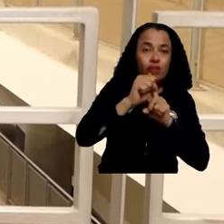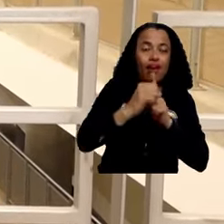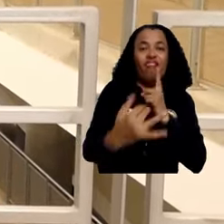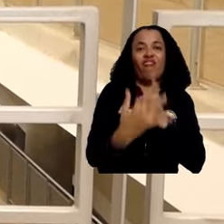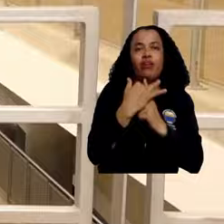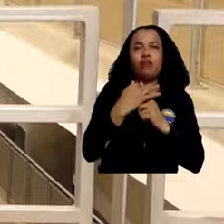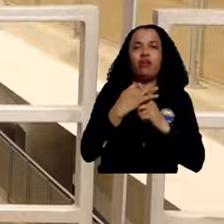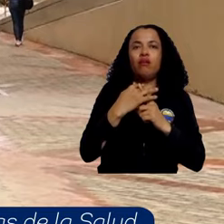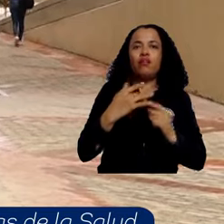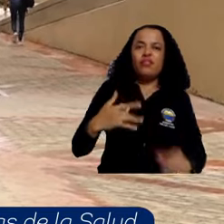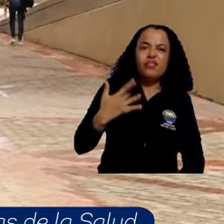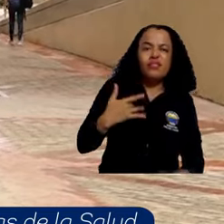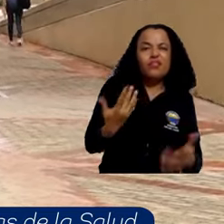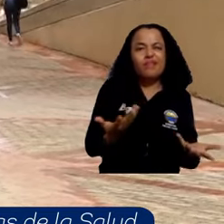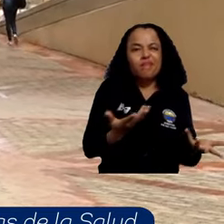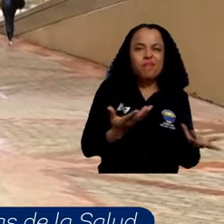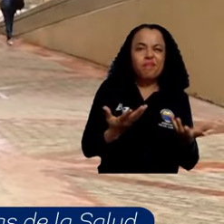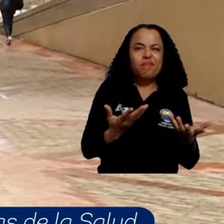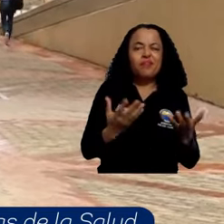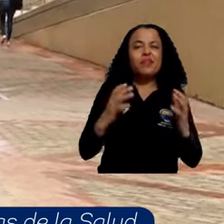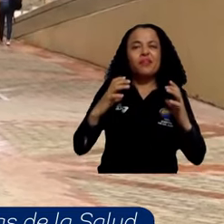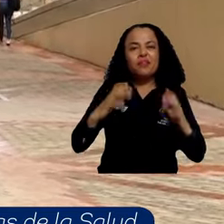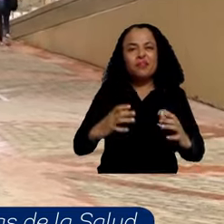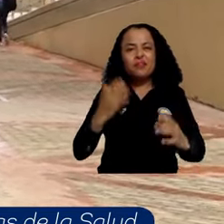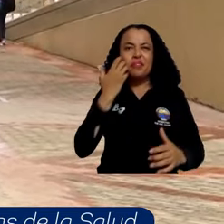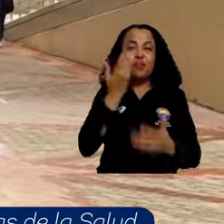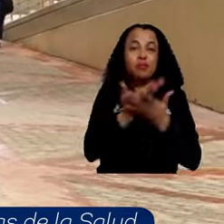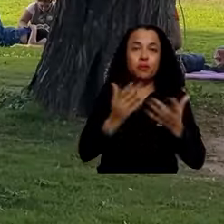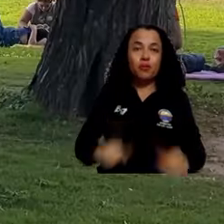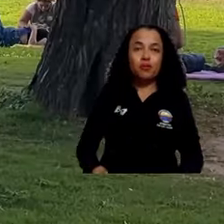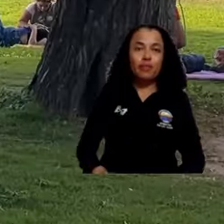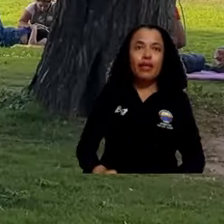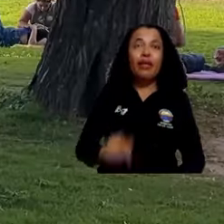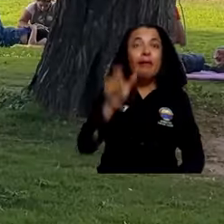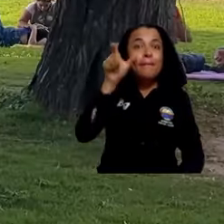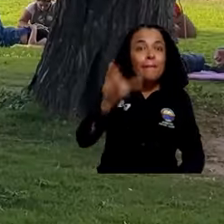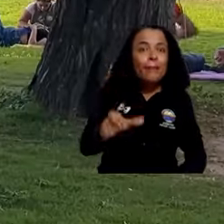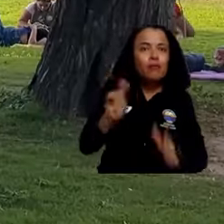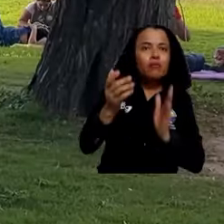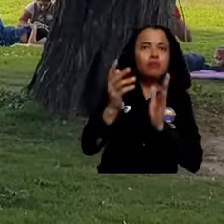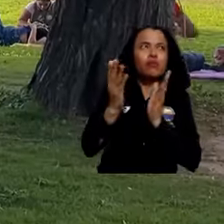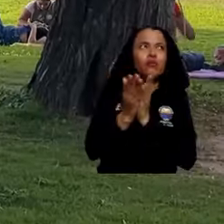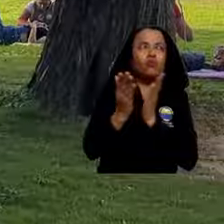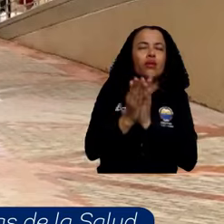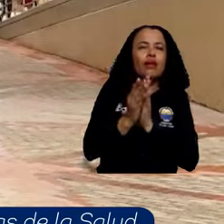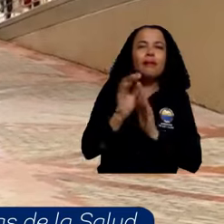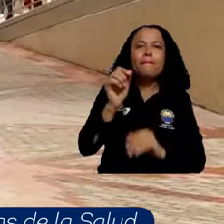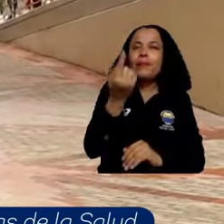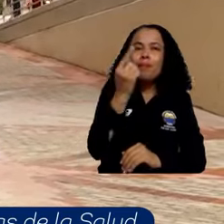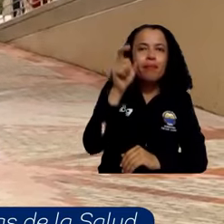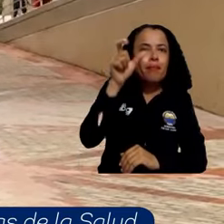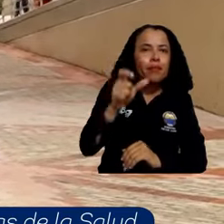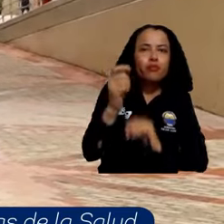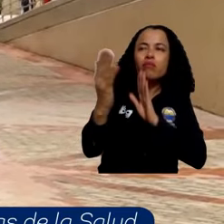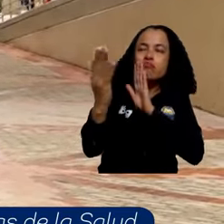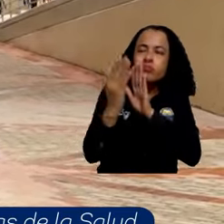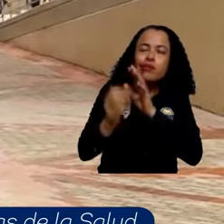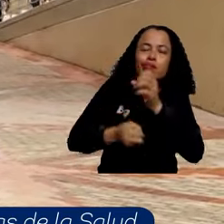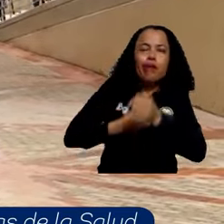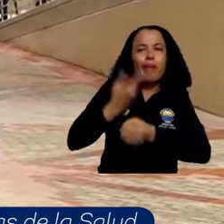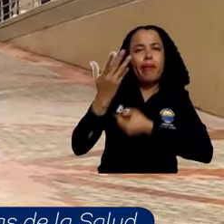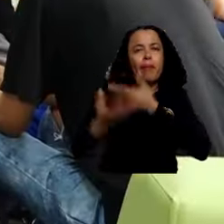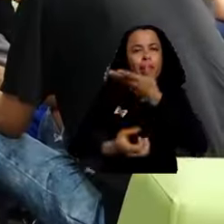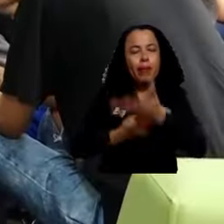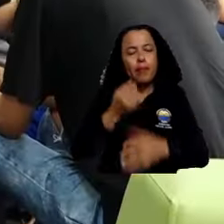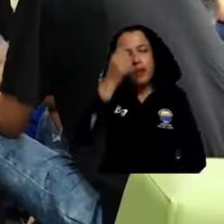estado físico de la persona. Entonces ese estudiante se convierte en esa primera herramienta para desahogarse, inclusive comprender lo que están viviendo